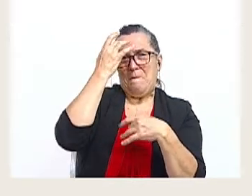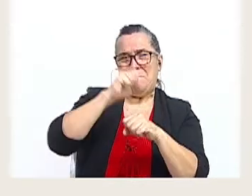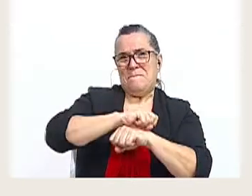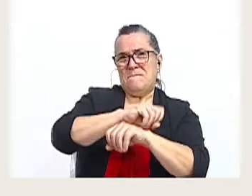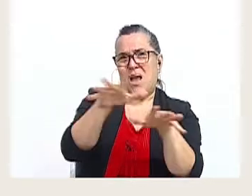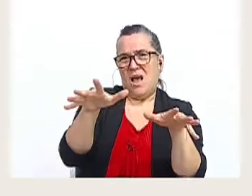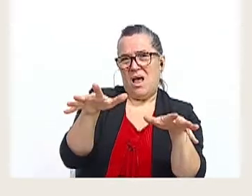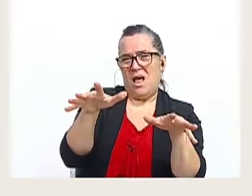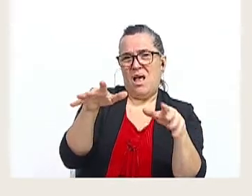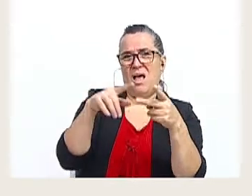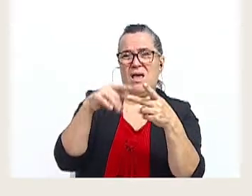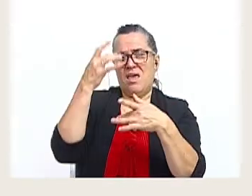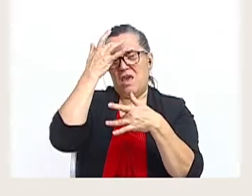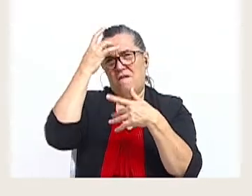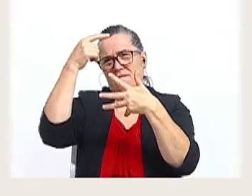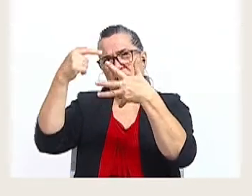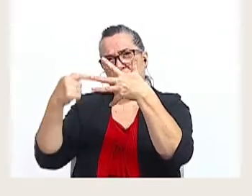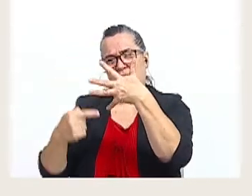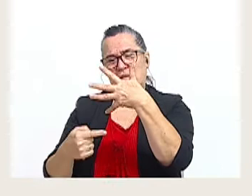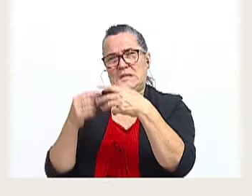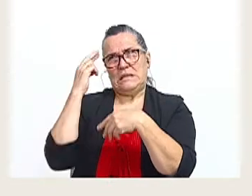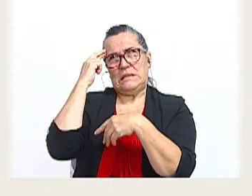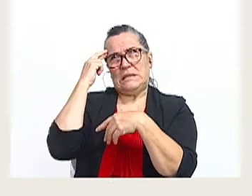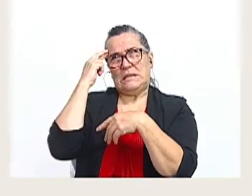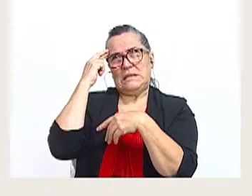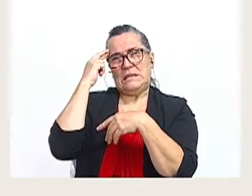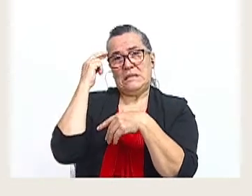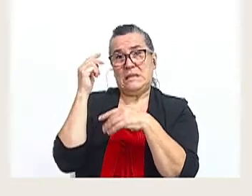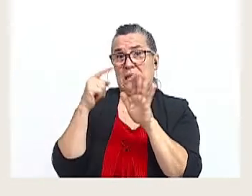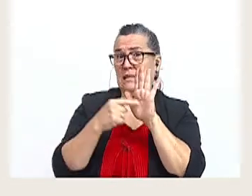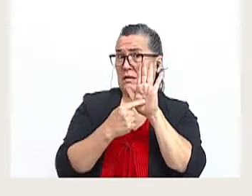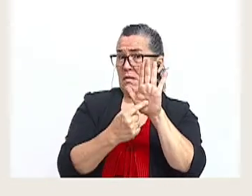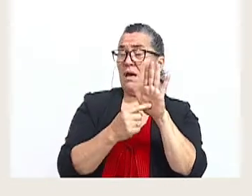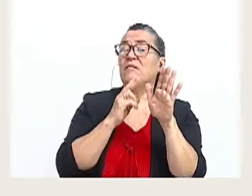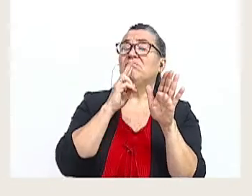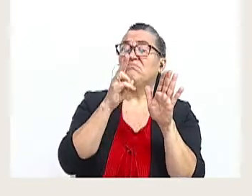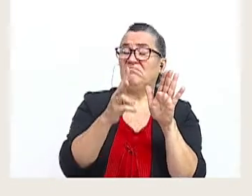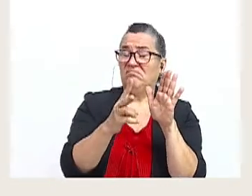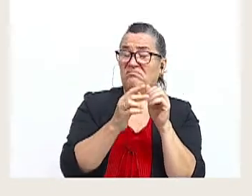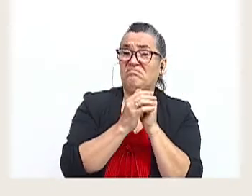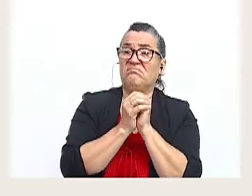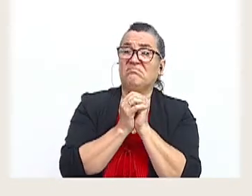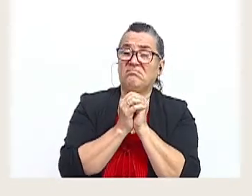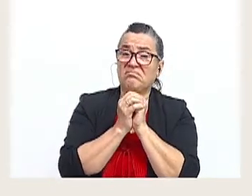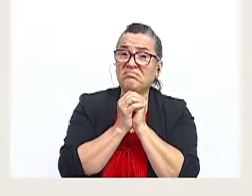enfermedades, podríamos reflexionar y pensar que esta imagen es muy cierta.